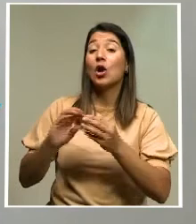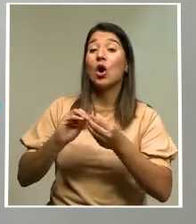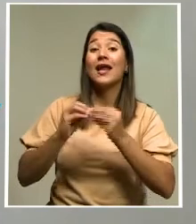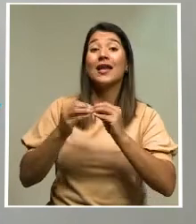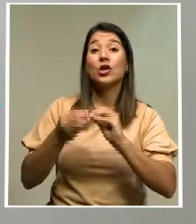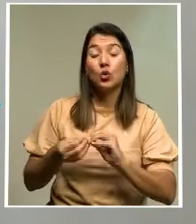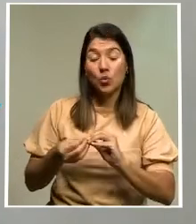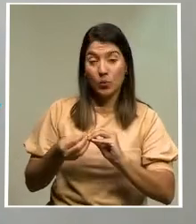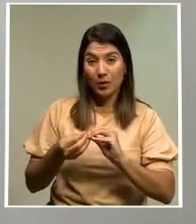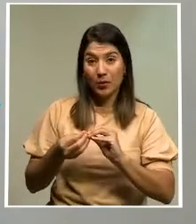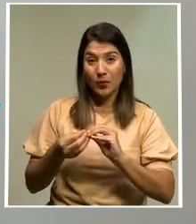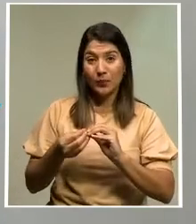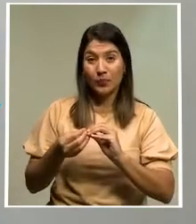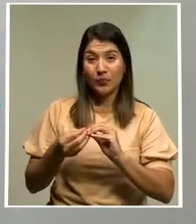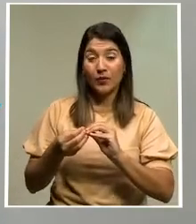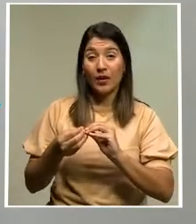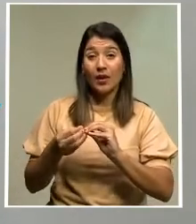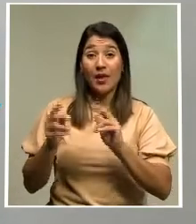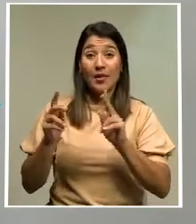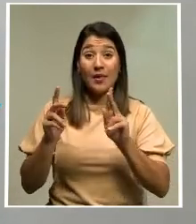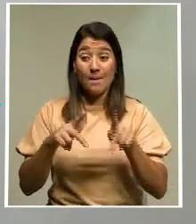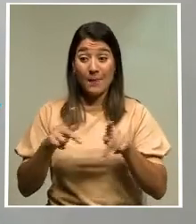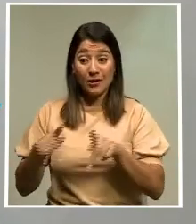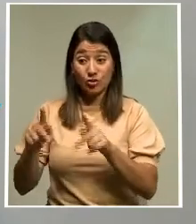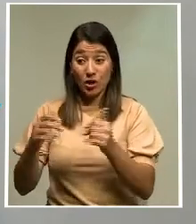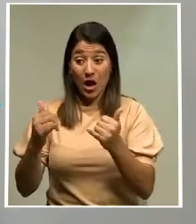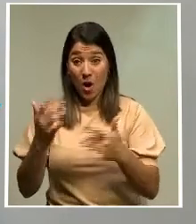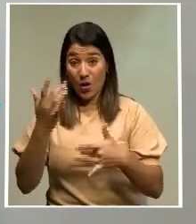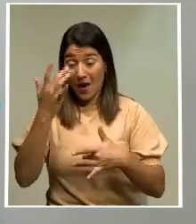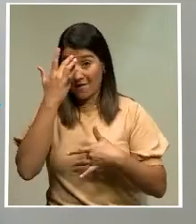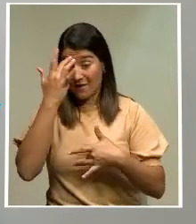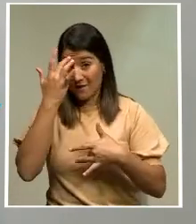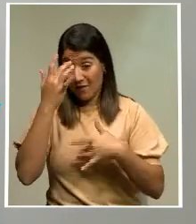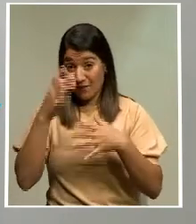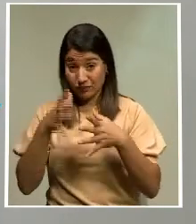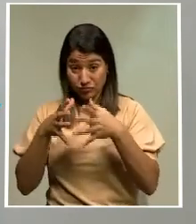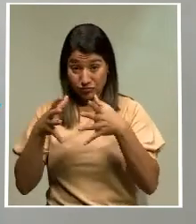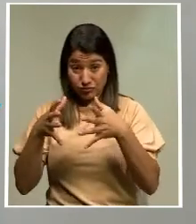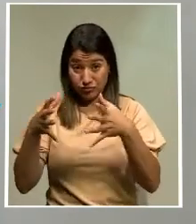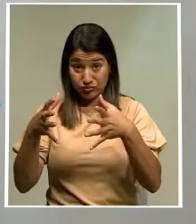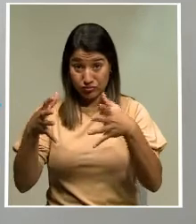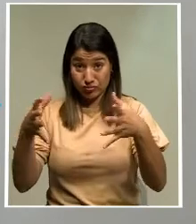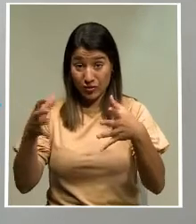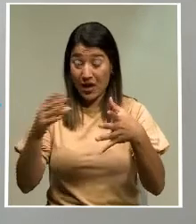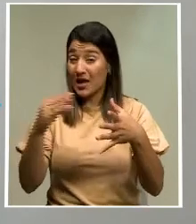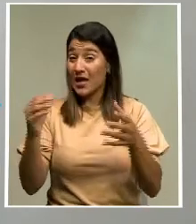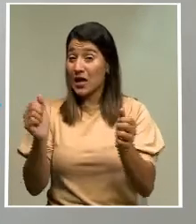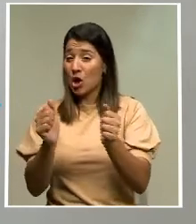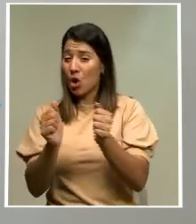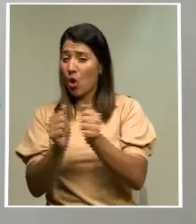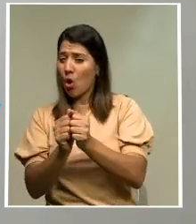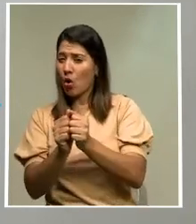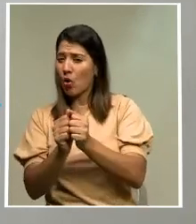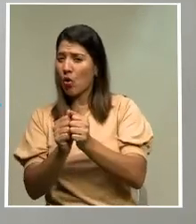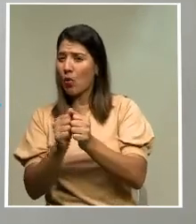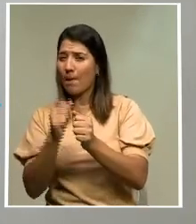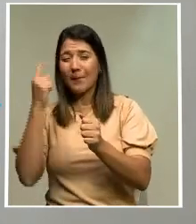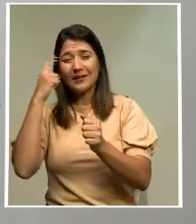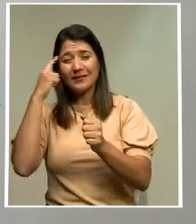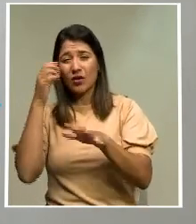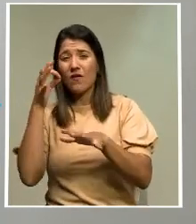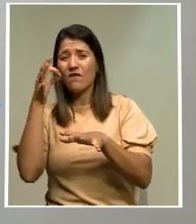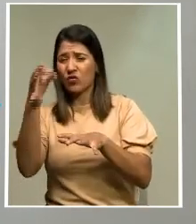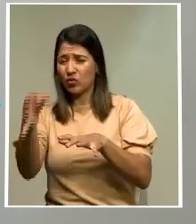de casos, digamos, que se viene dando de una manera sostenida, y que con las proyecciones pues esperamos que en